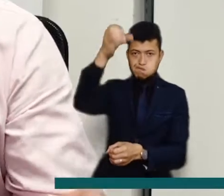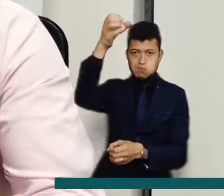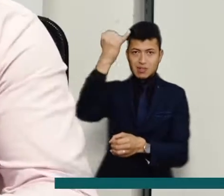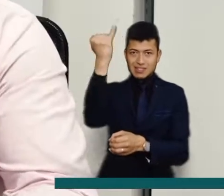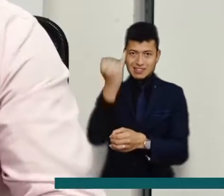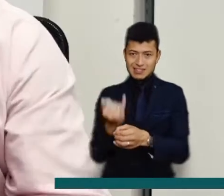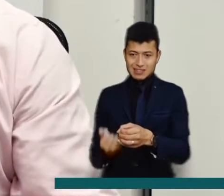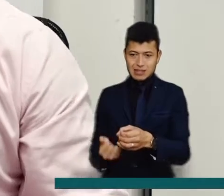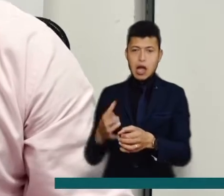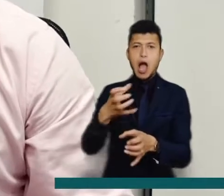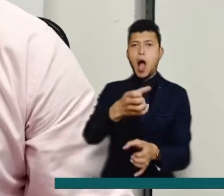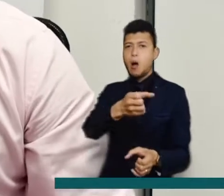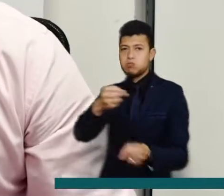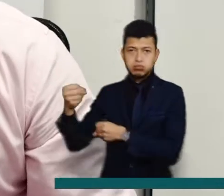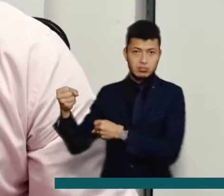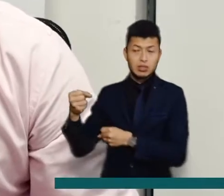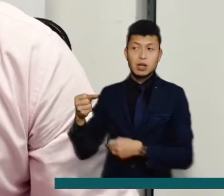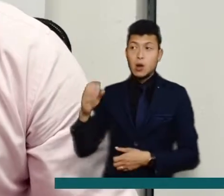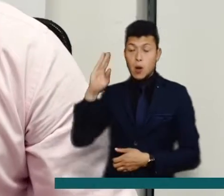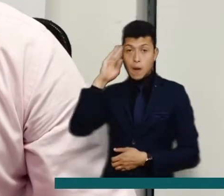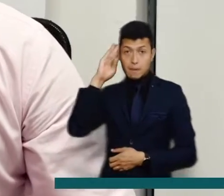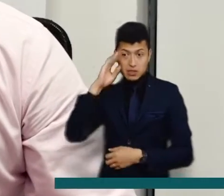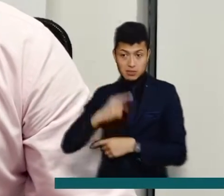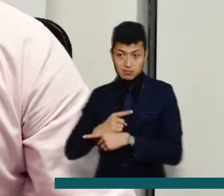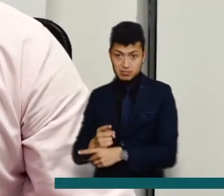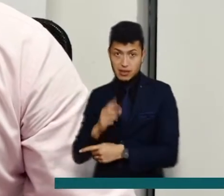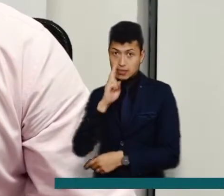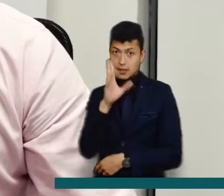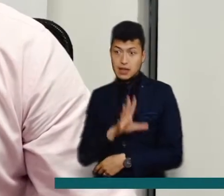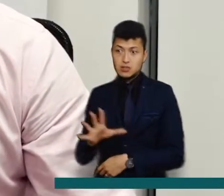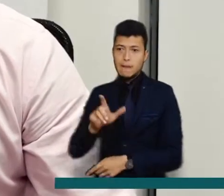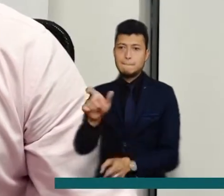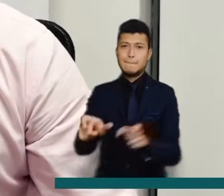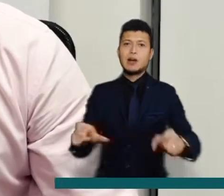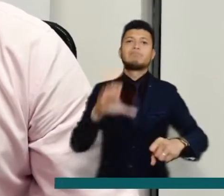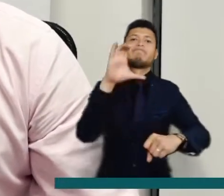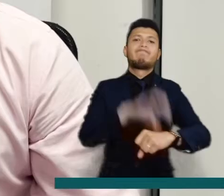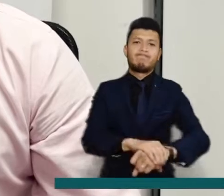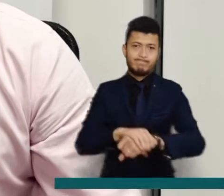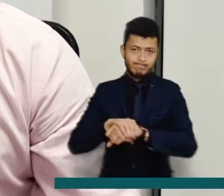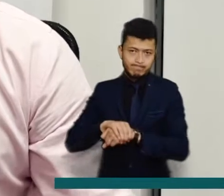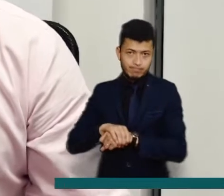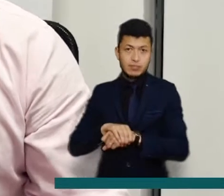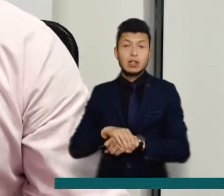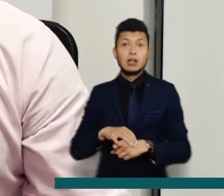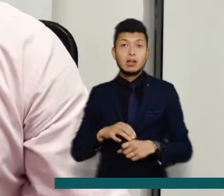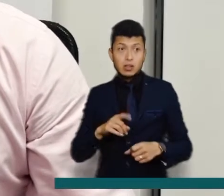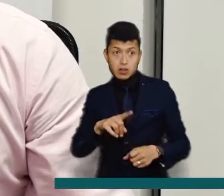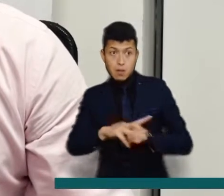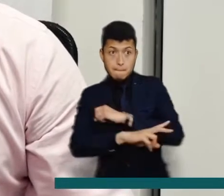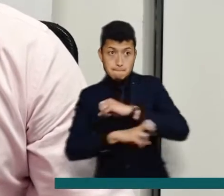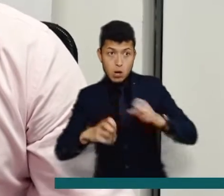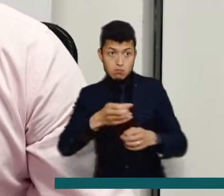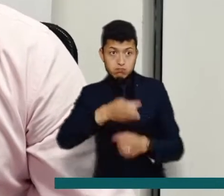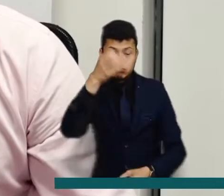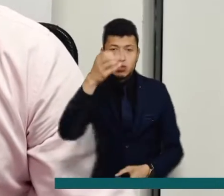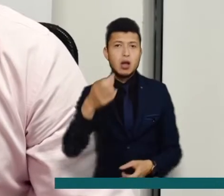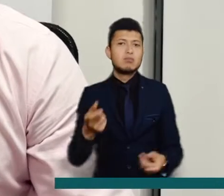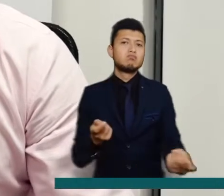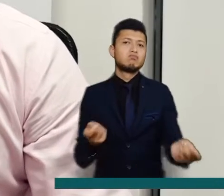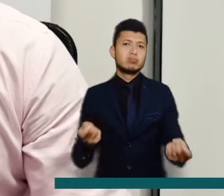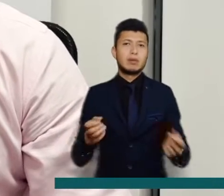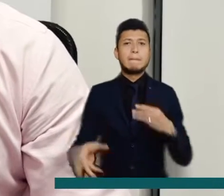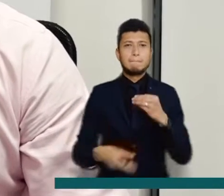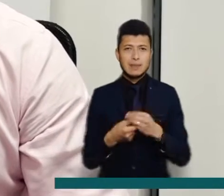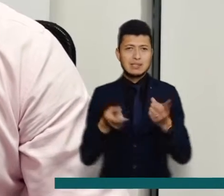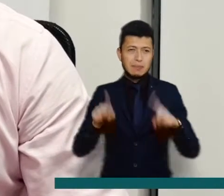llevan el tubo arrastrando, el cual por la rápida reacción de la Policía Nacional se dio captura a las personas y se interrumpió el hurto del tubo. Igualmente